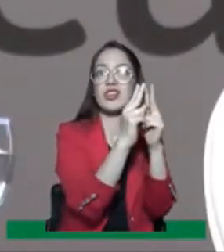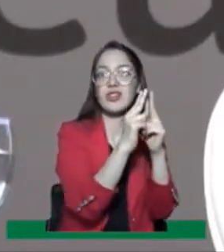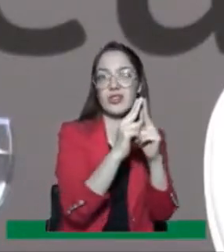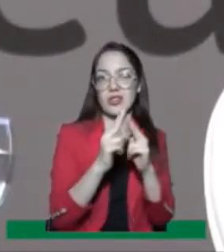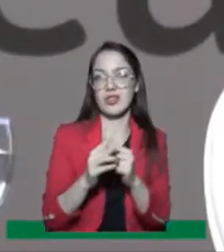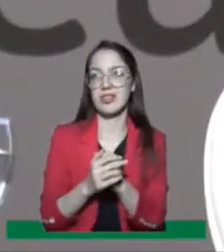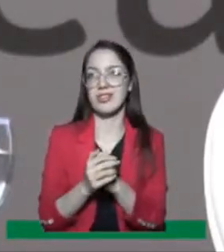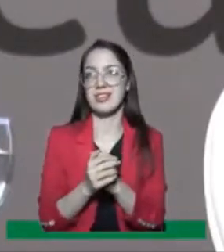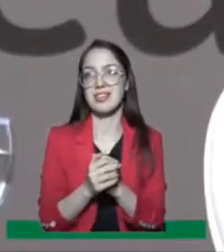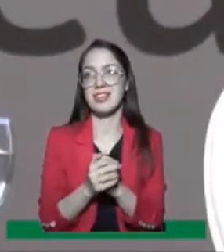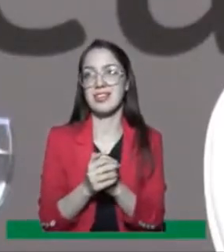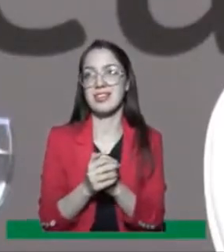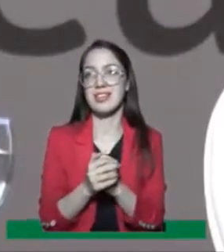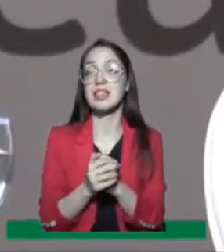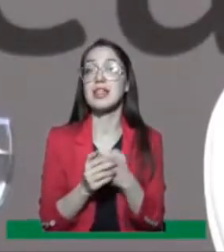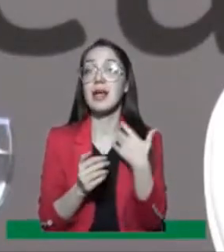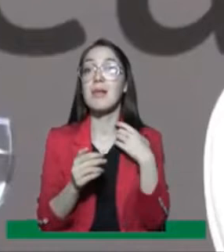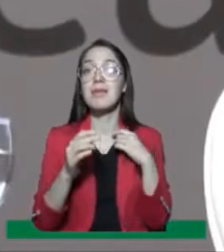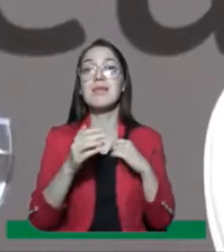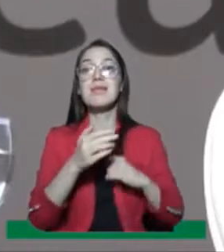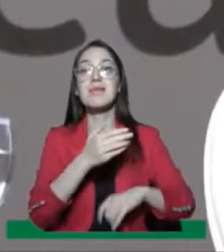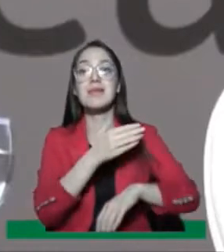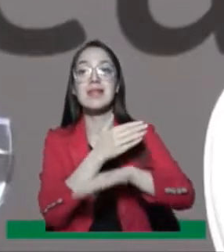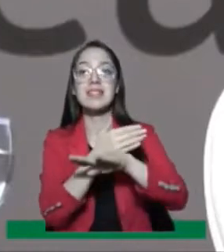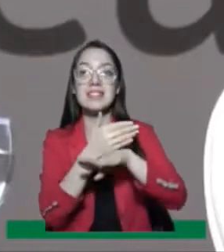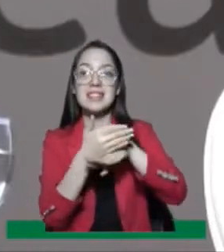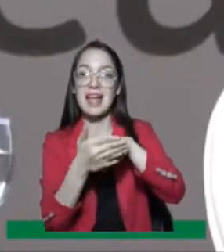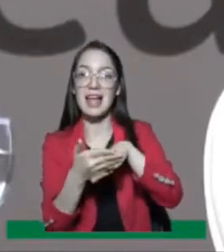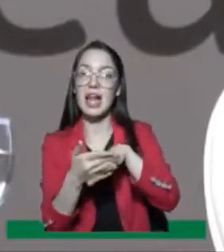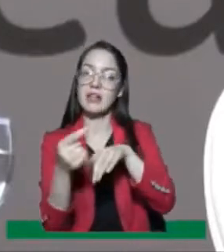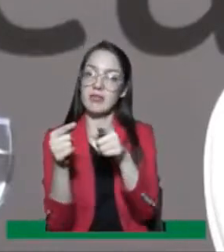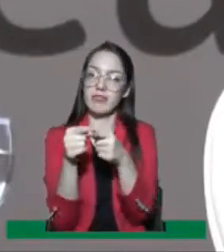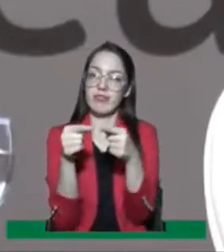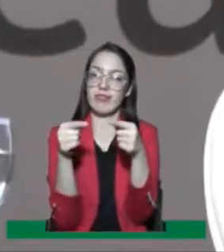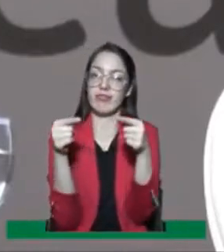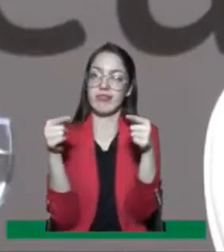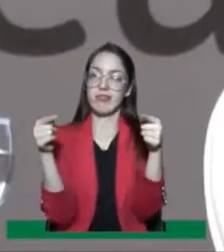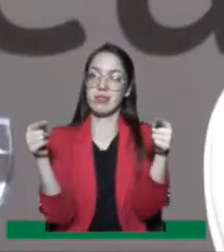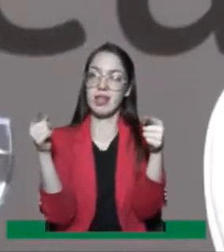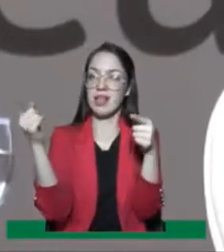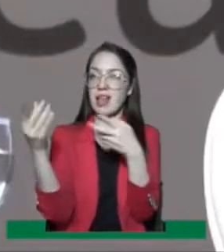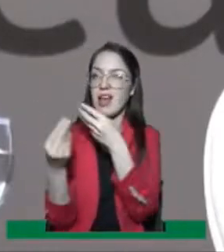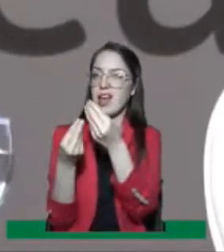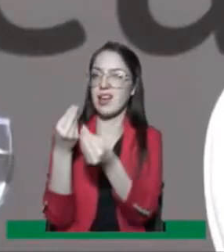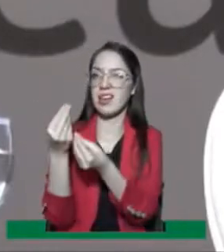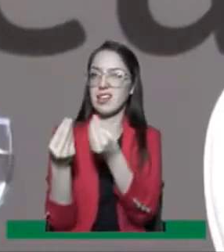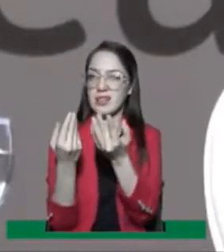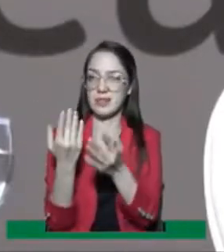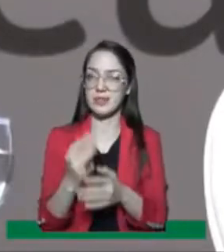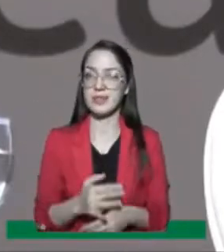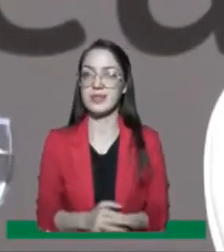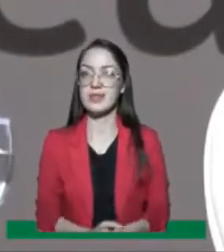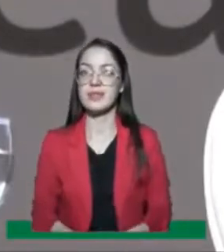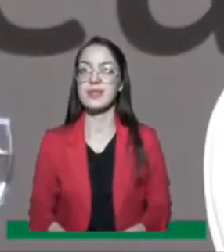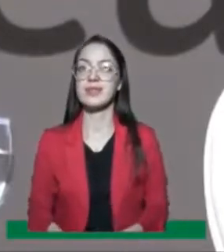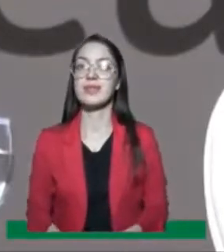nada ahorita más adelante les abarcaremos un poquito más de lo que está sucediendo en este lugar